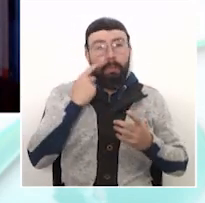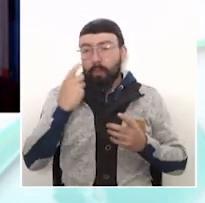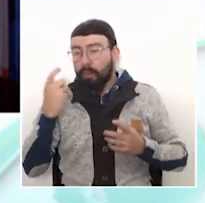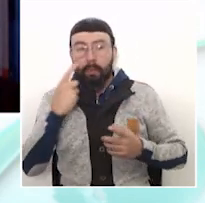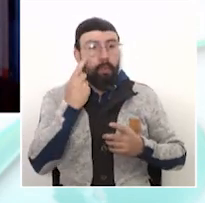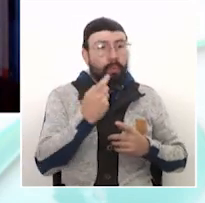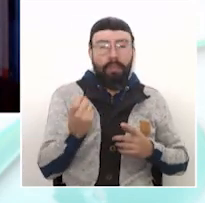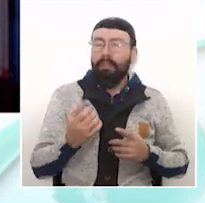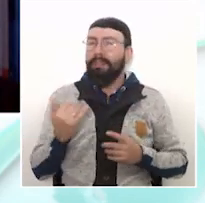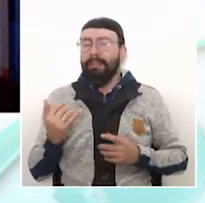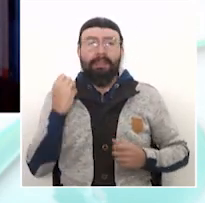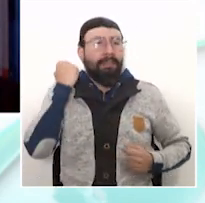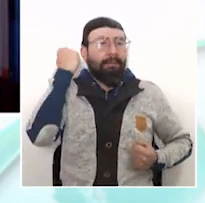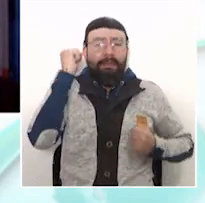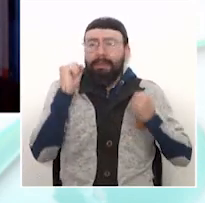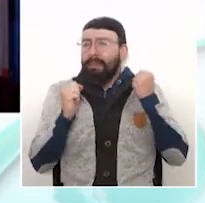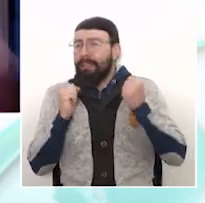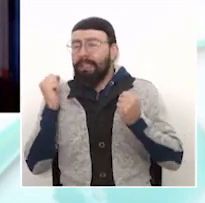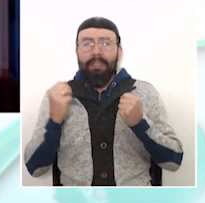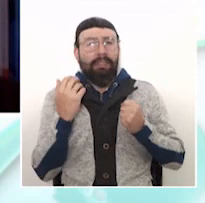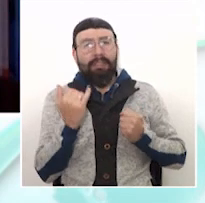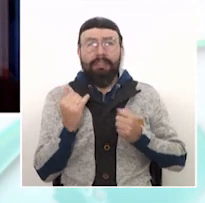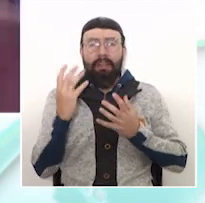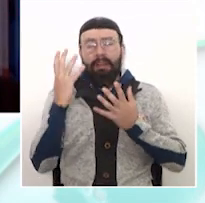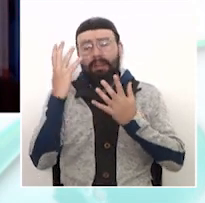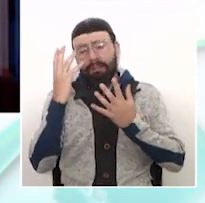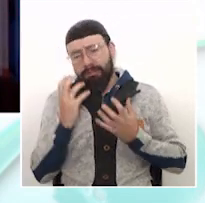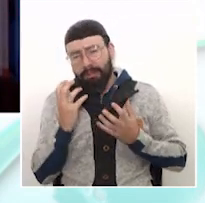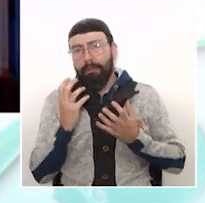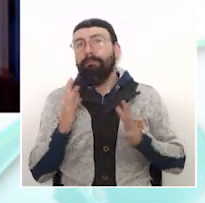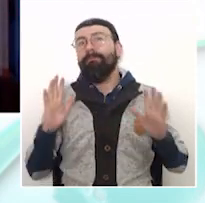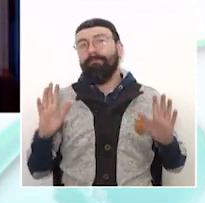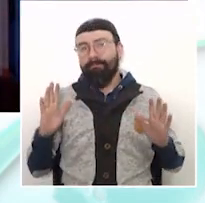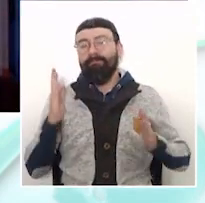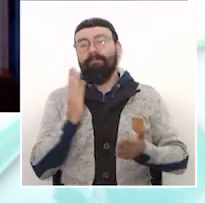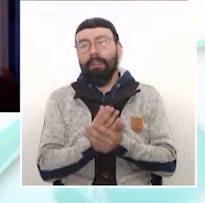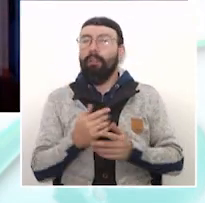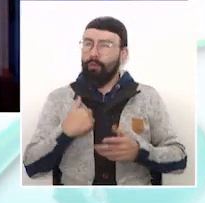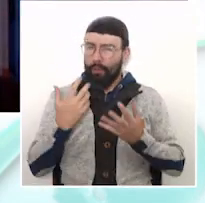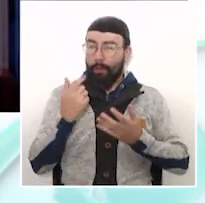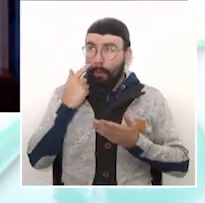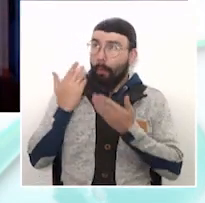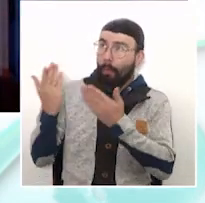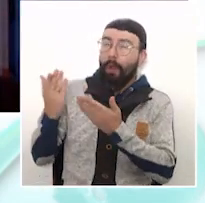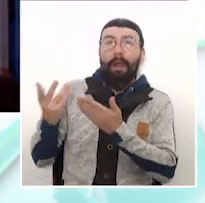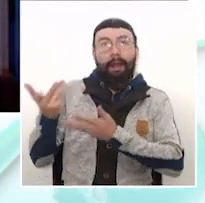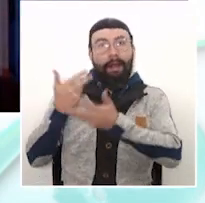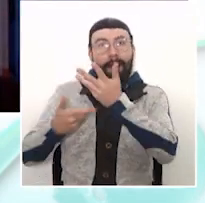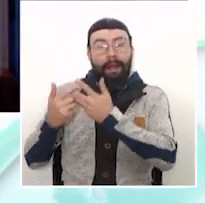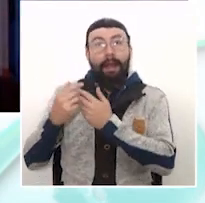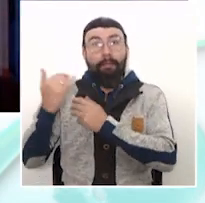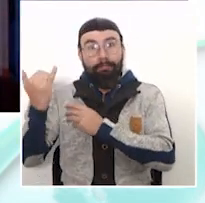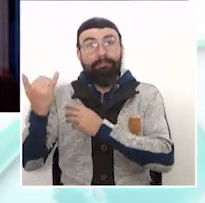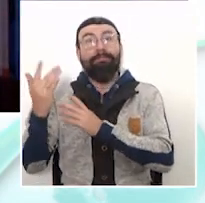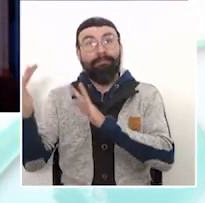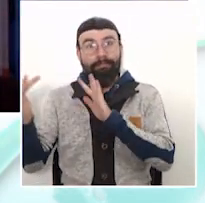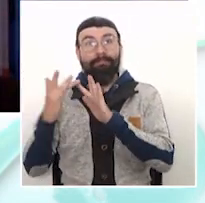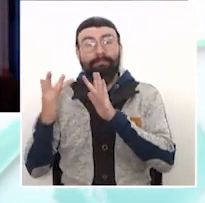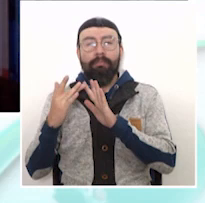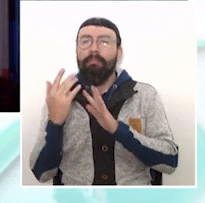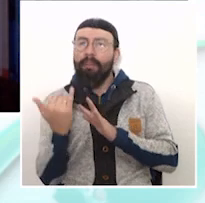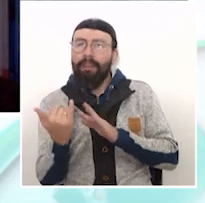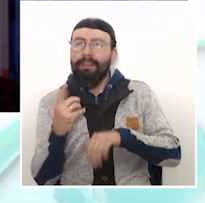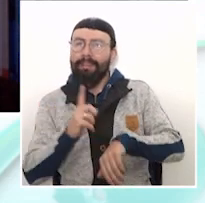una gran ansiedad, depresión. Y quisiera compartir con ustedes una nota que hicimos durante esta época